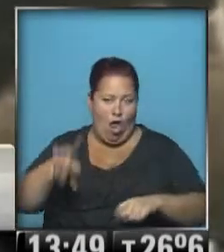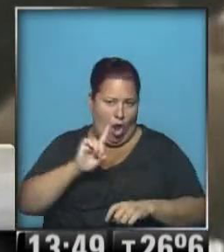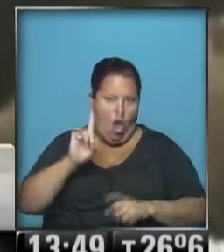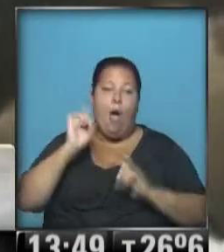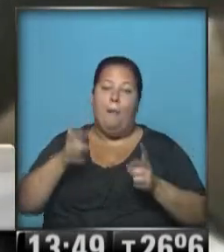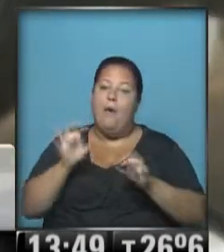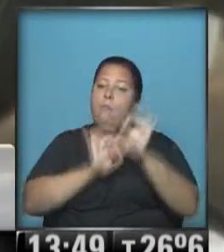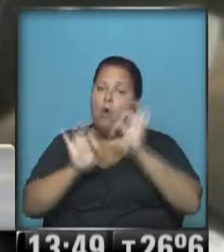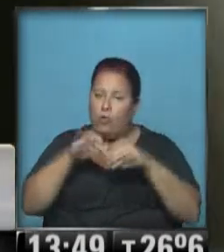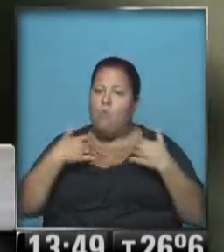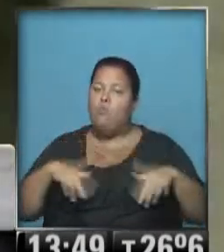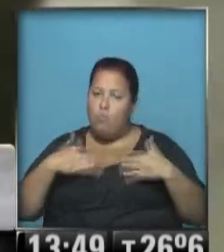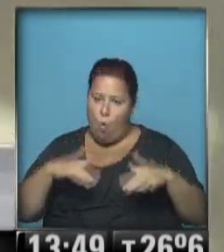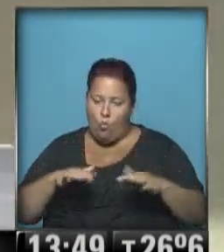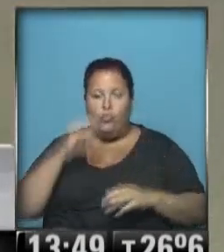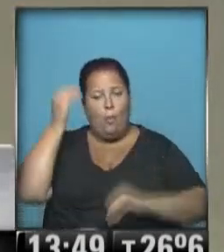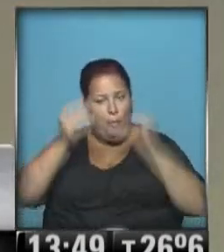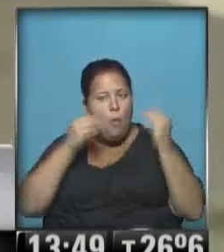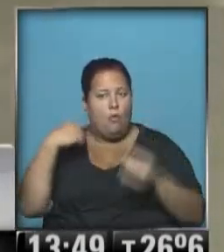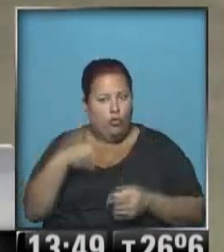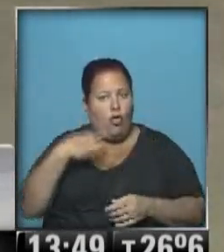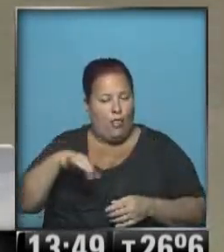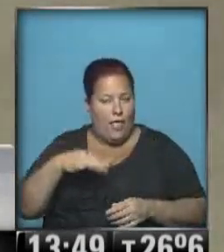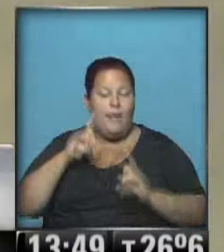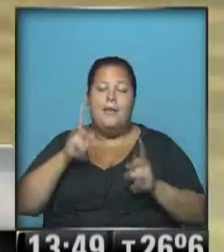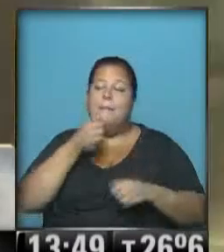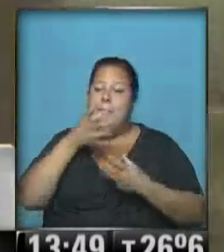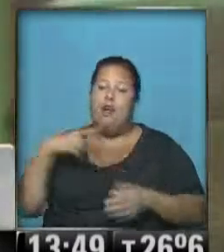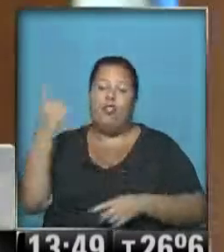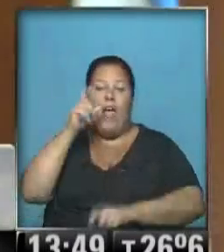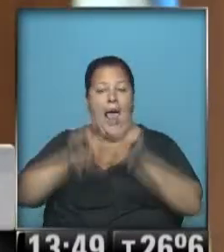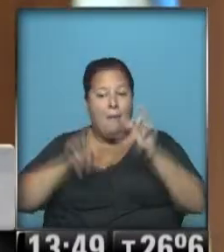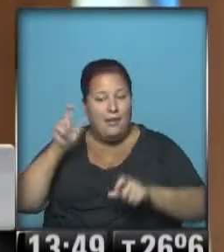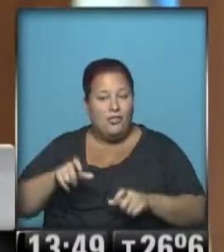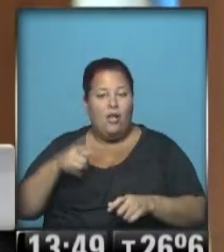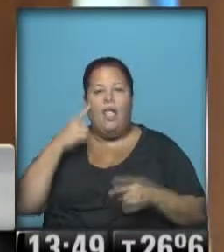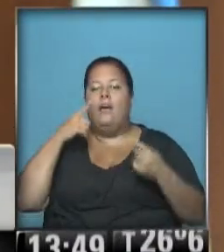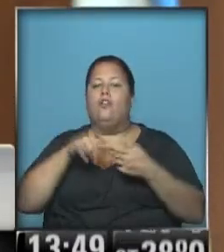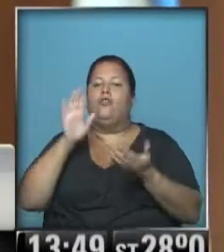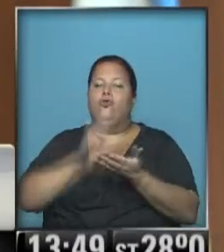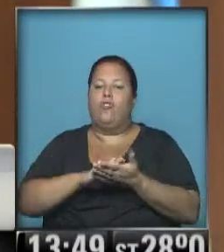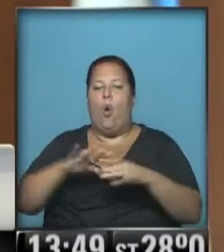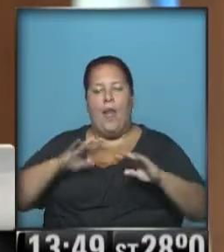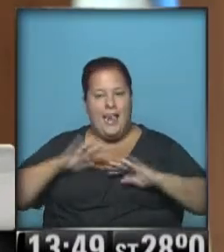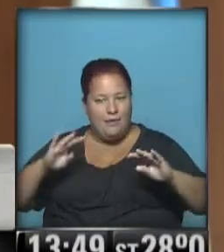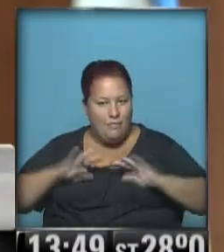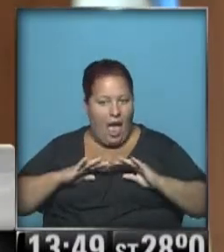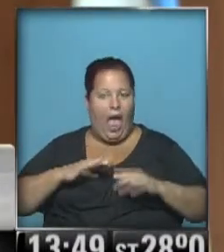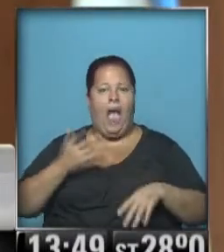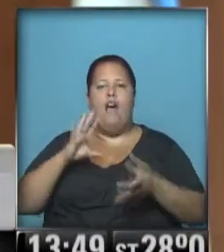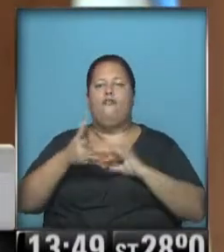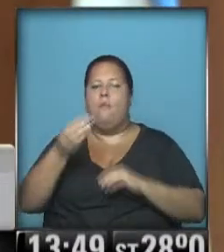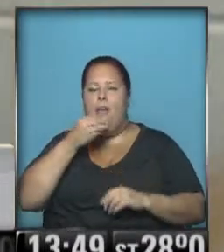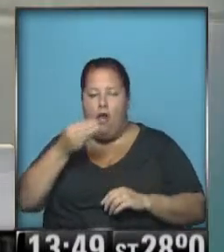un porcentaje bastante importante y preocupante, y las recomendaciones para la población tienen que ver mucho con la actividad física, con el tipo